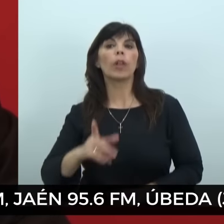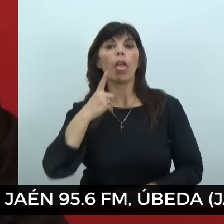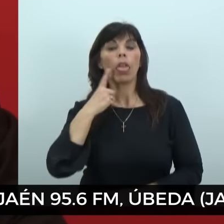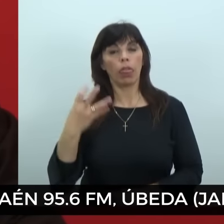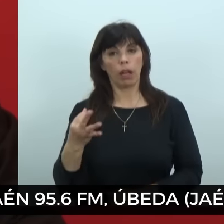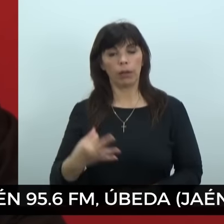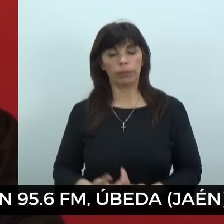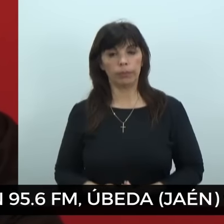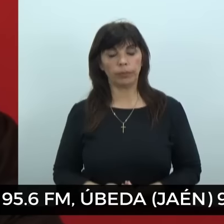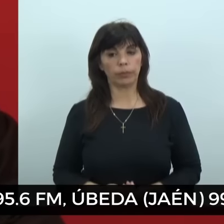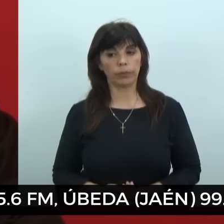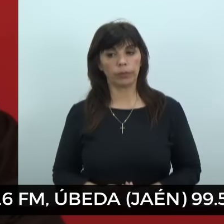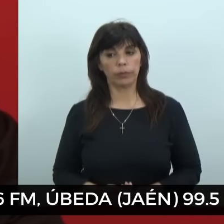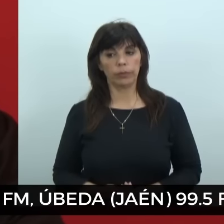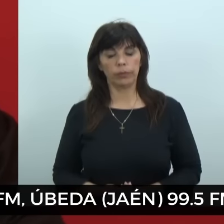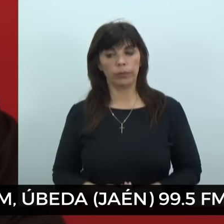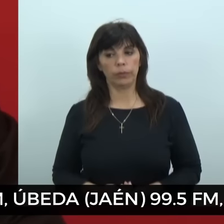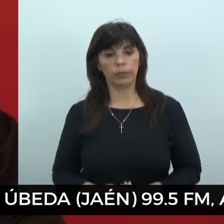dice, no faltó,